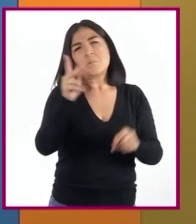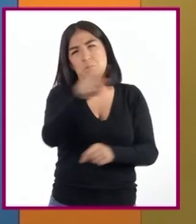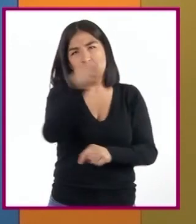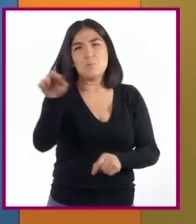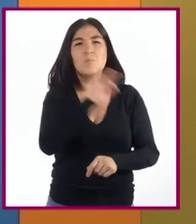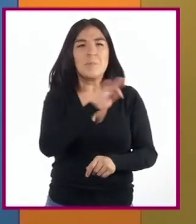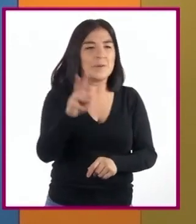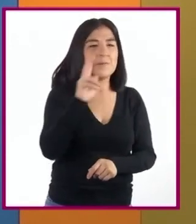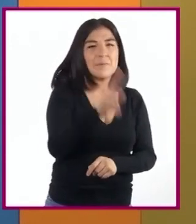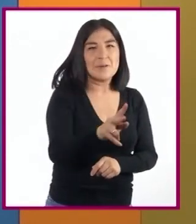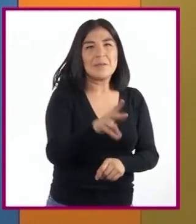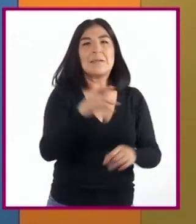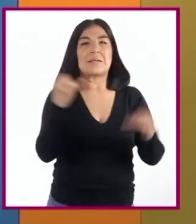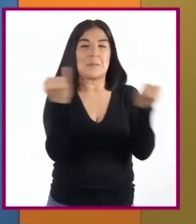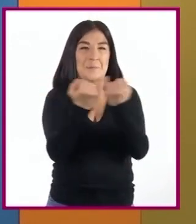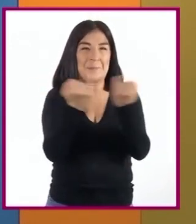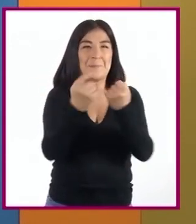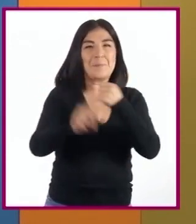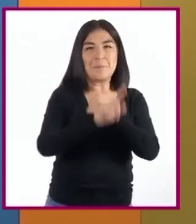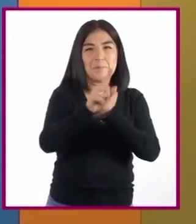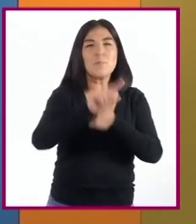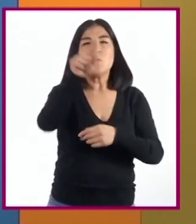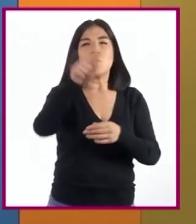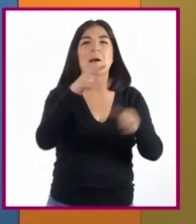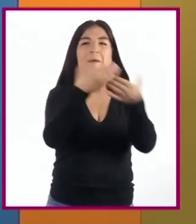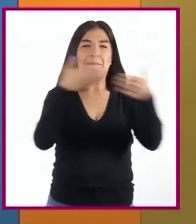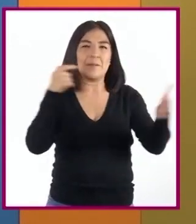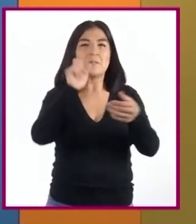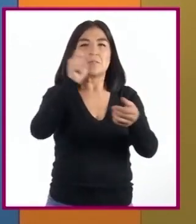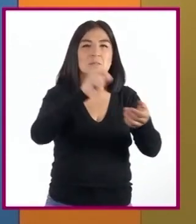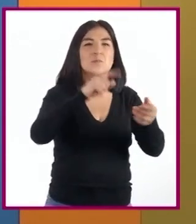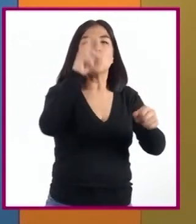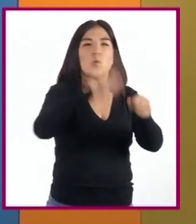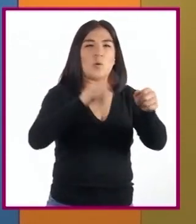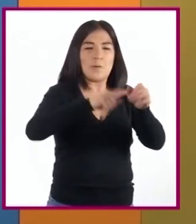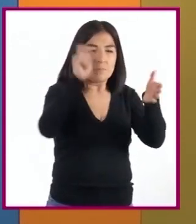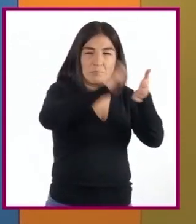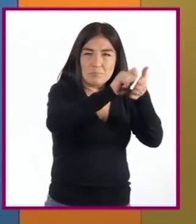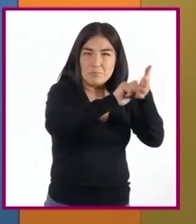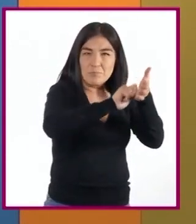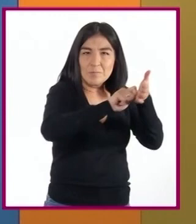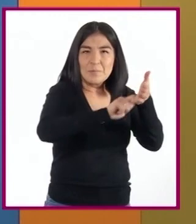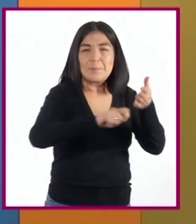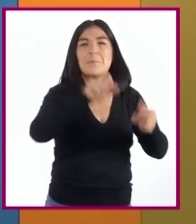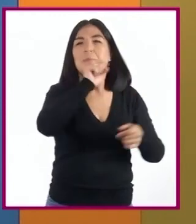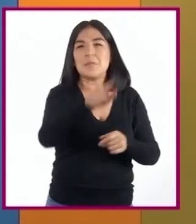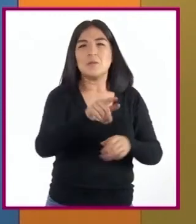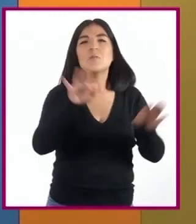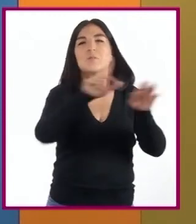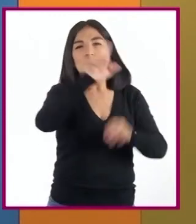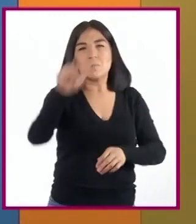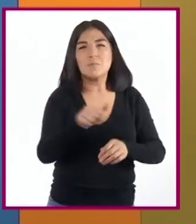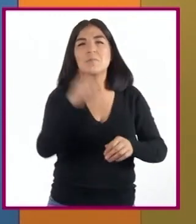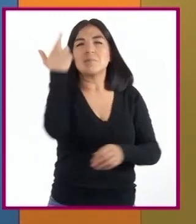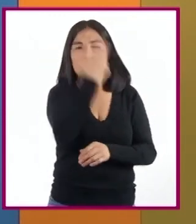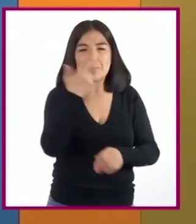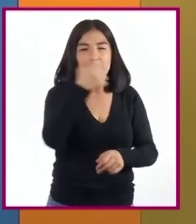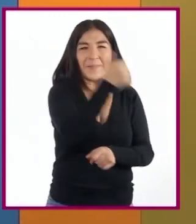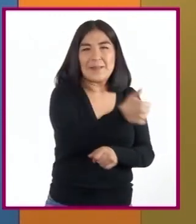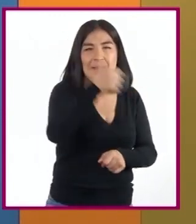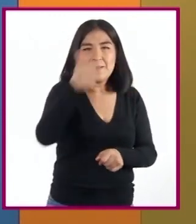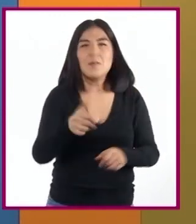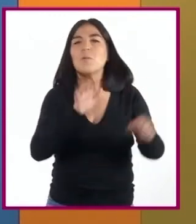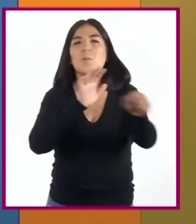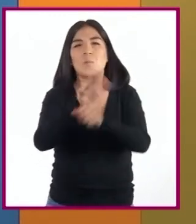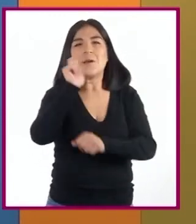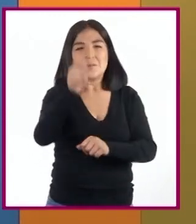ante situaciones semejantes colorear los pares de triángulos con el mismo color y analizar en cada caso qué